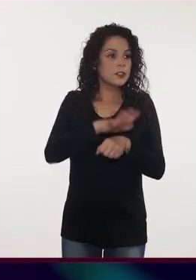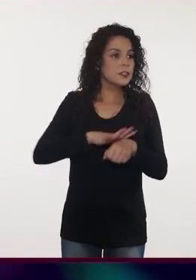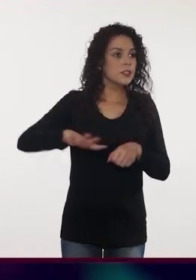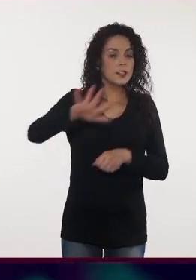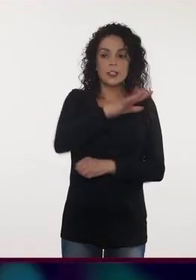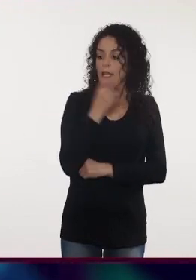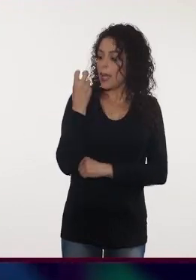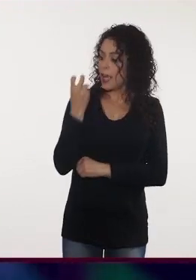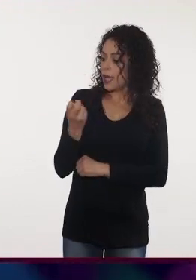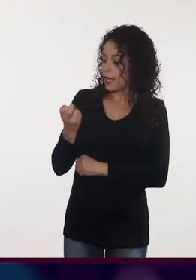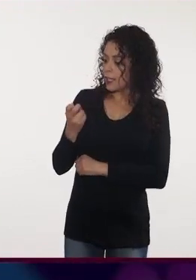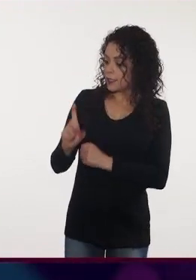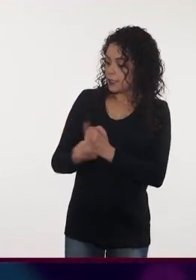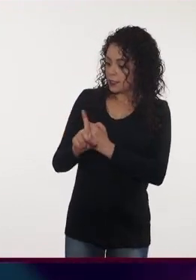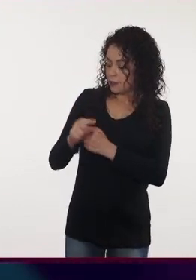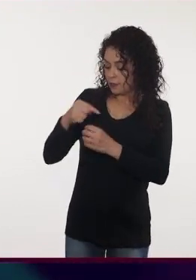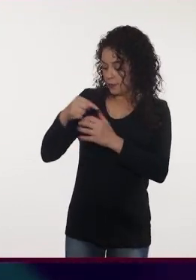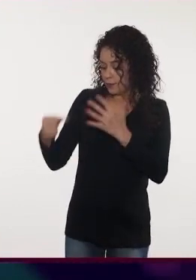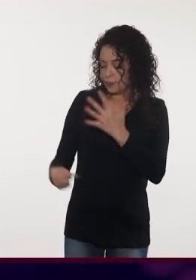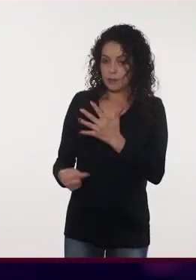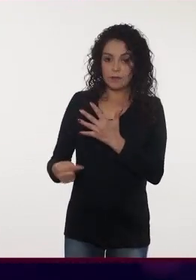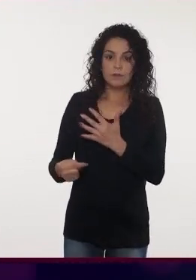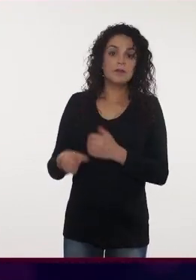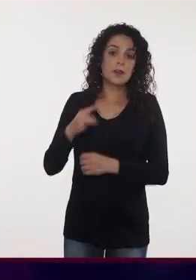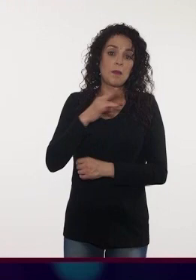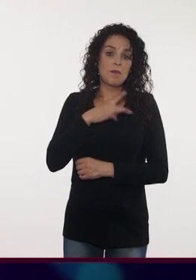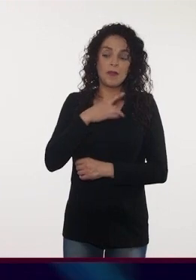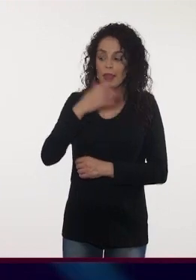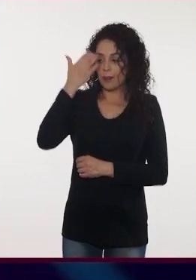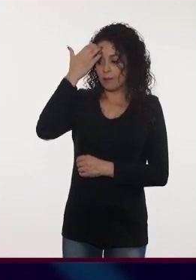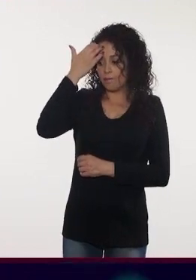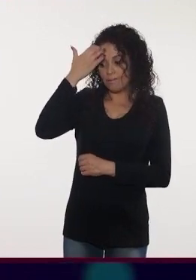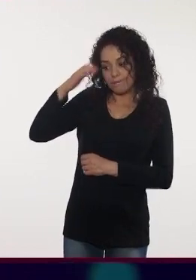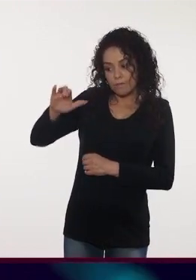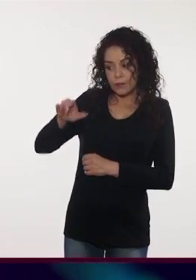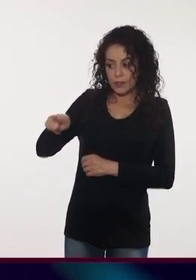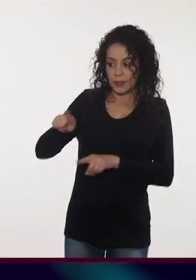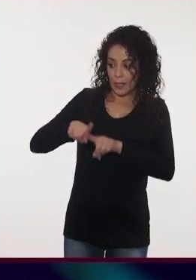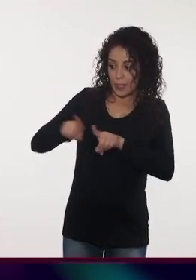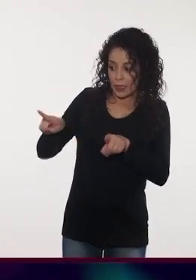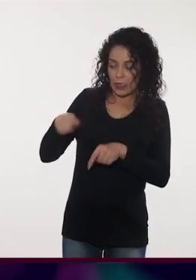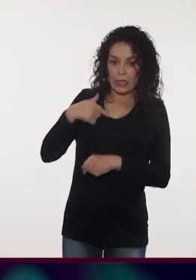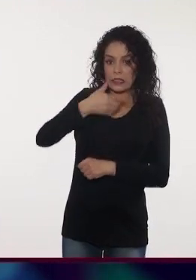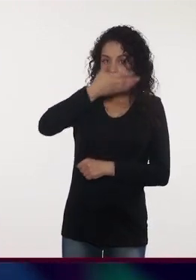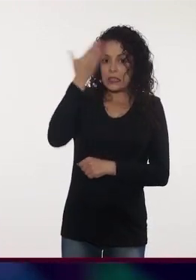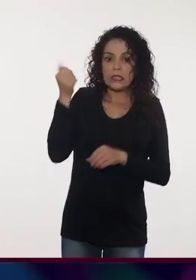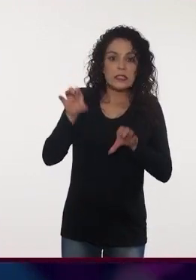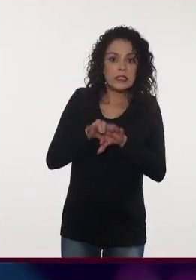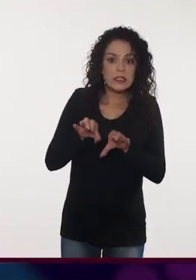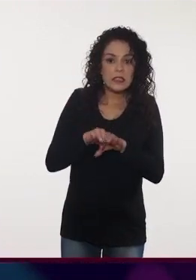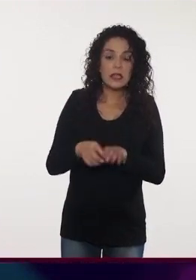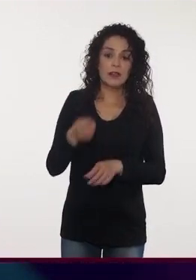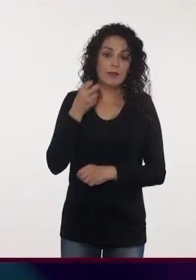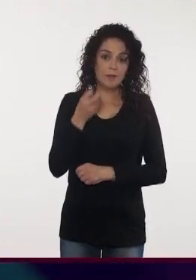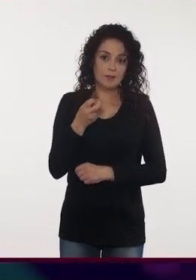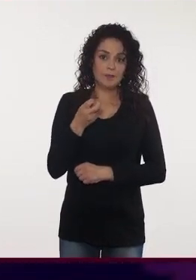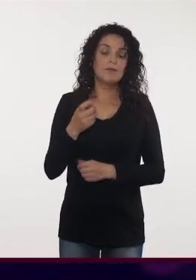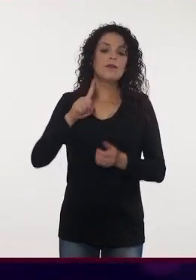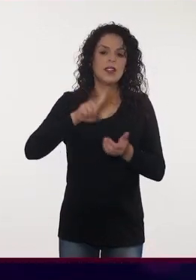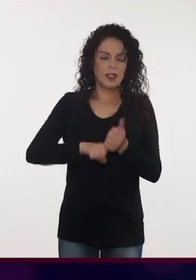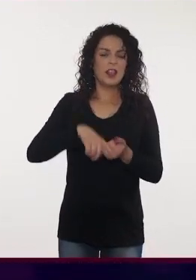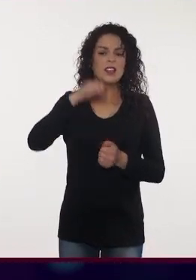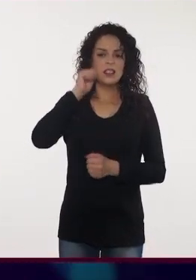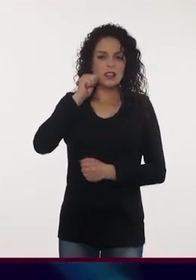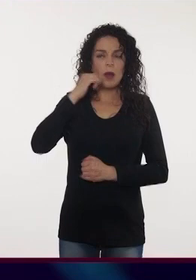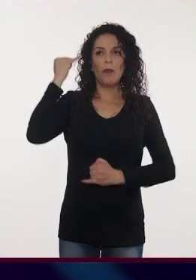condición, por miedo, por temor a lo desconocido, a lo que es diferente. Evidentemente obedece a prejuicios